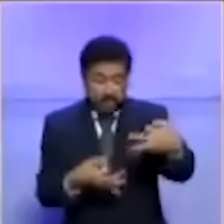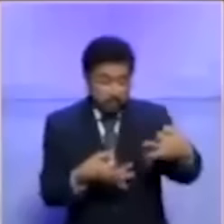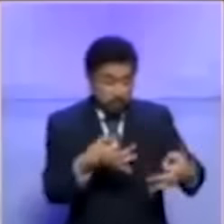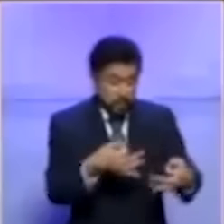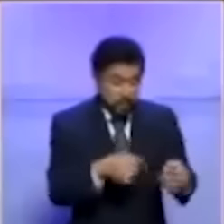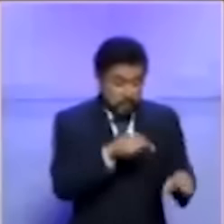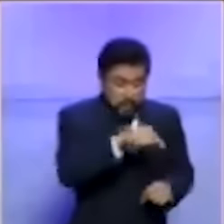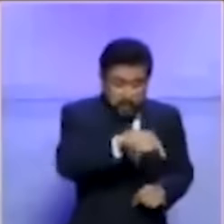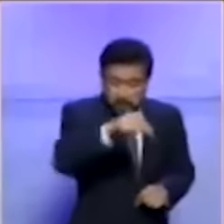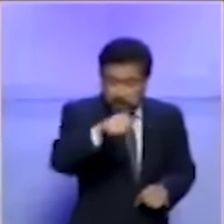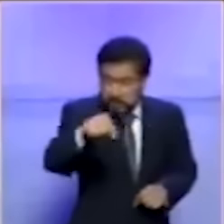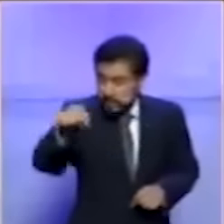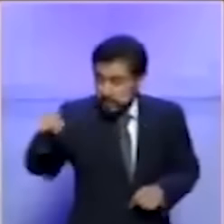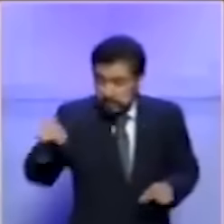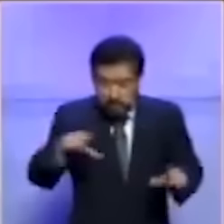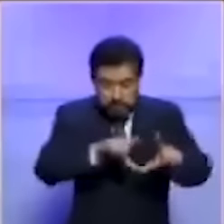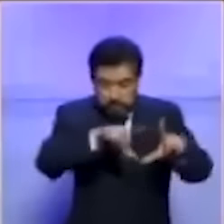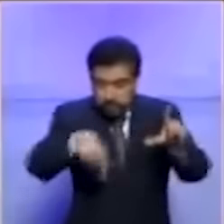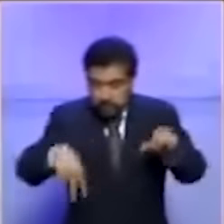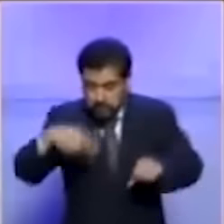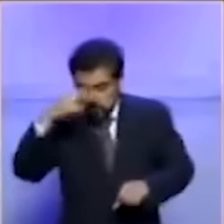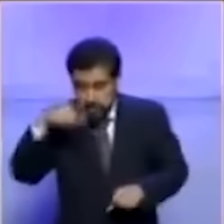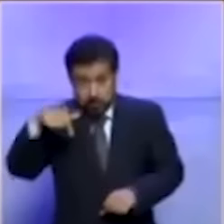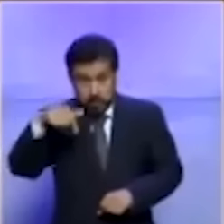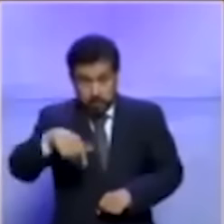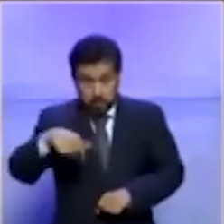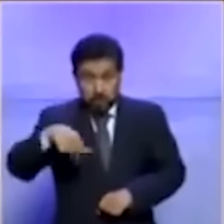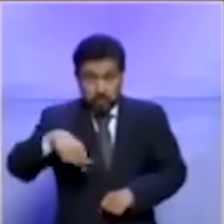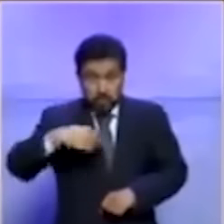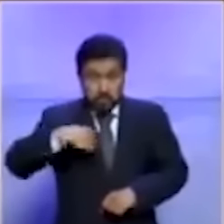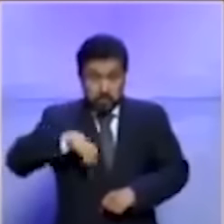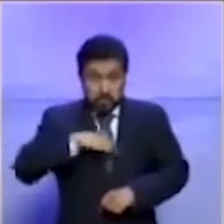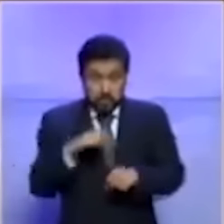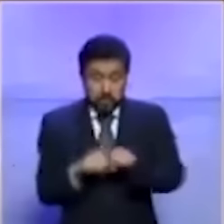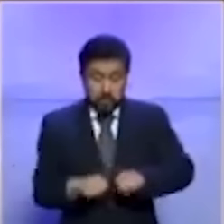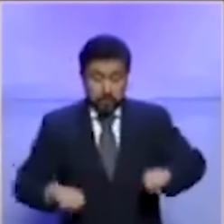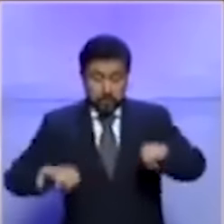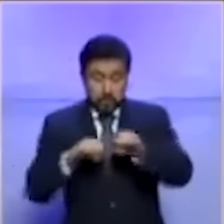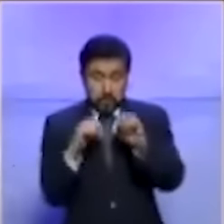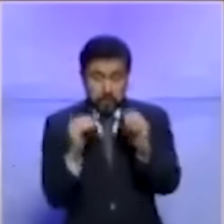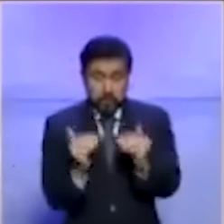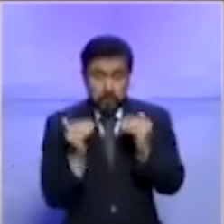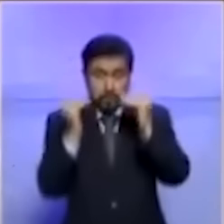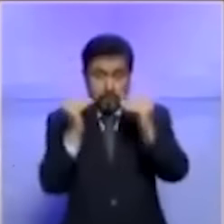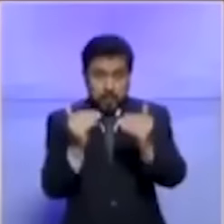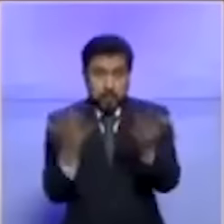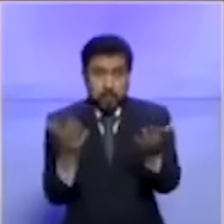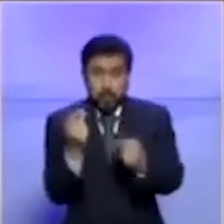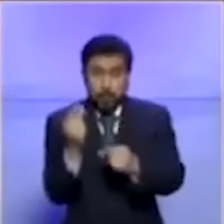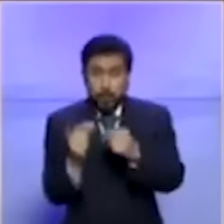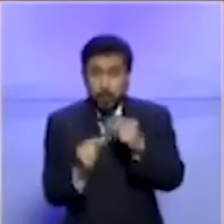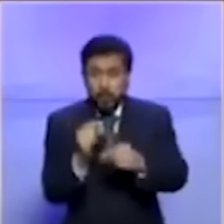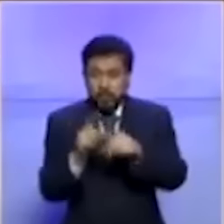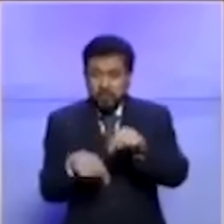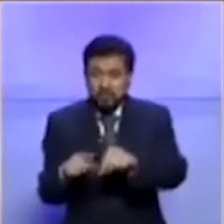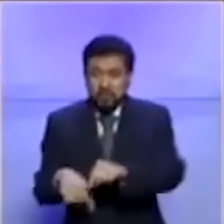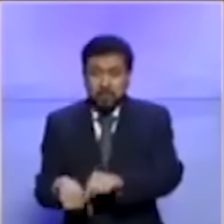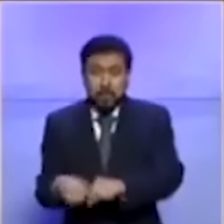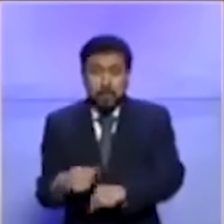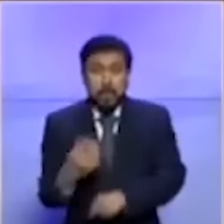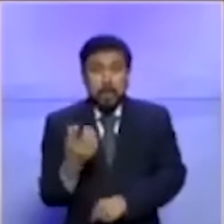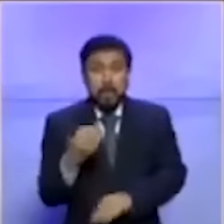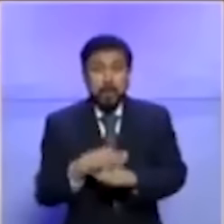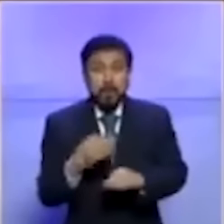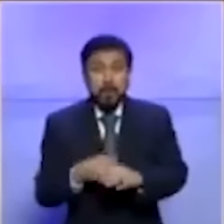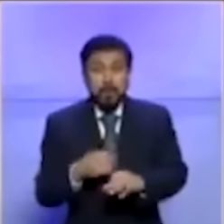del país incluida esta sala superior quien eh está integrada la cual está integrada solo por